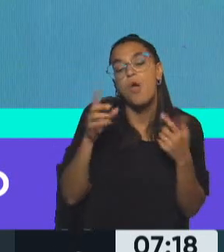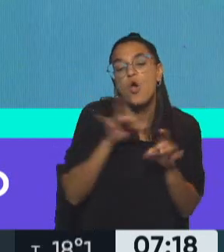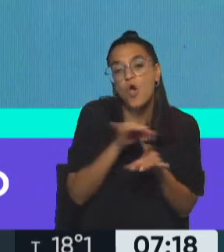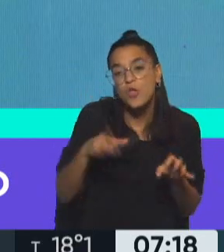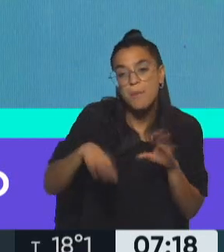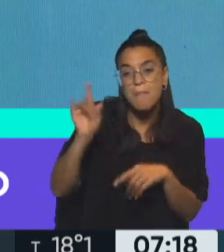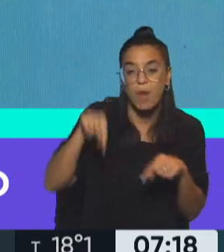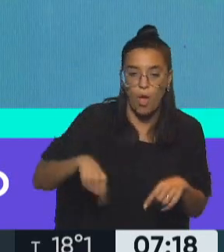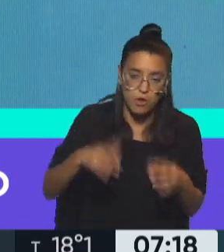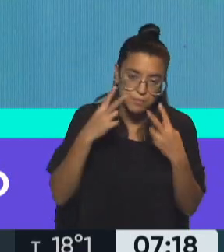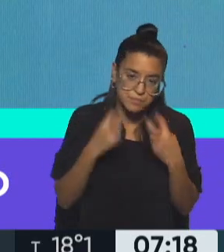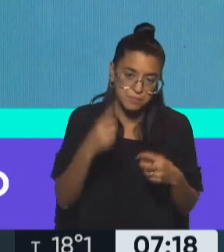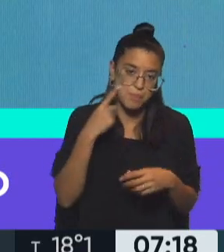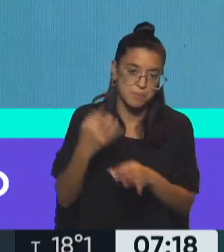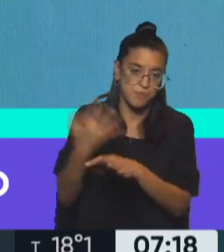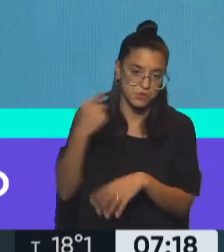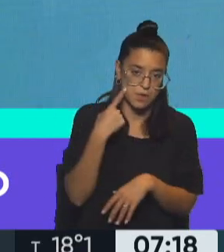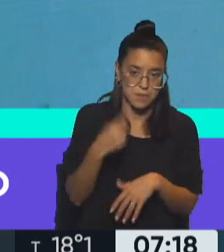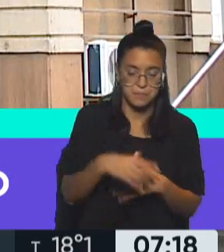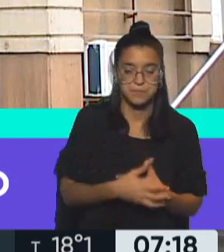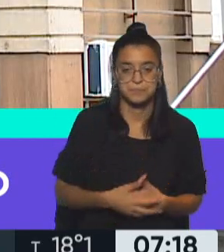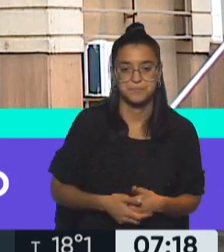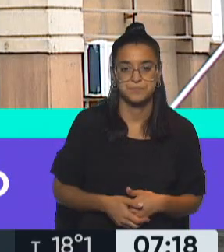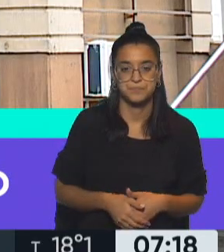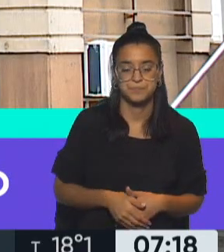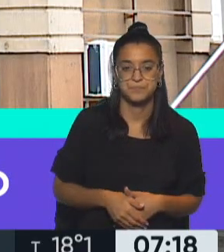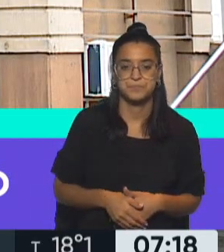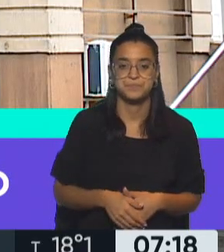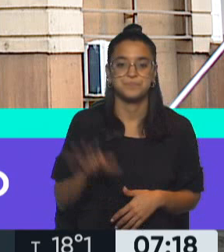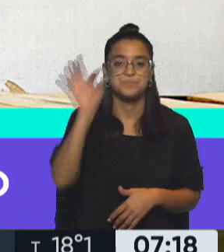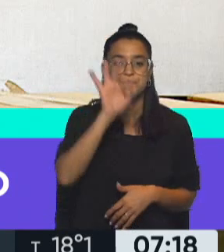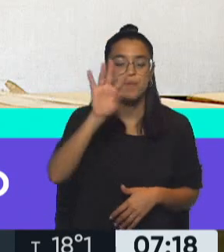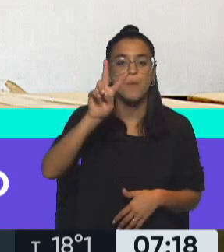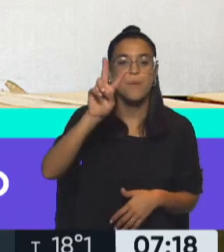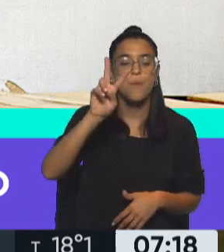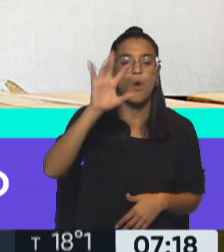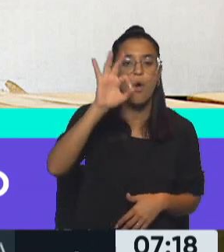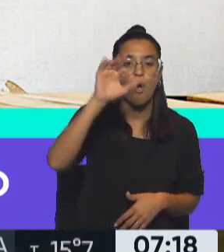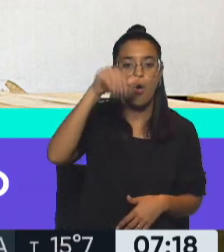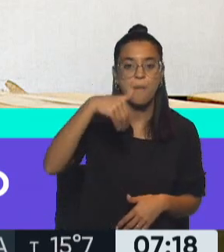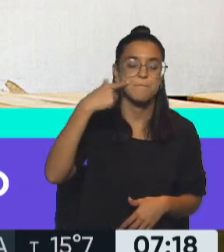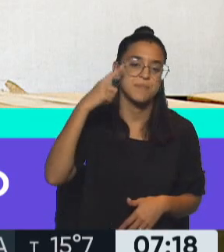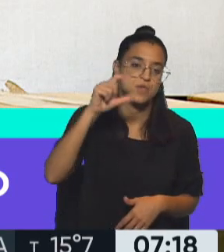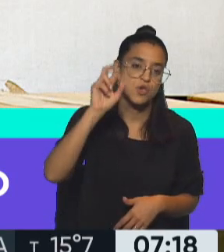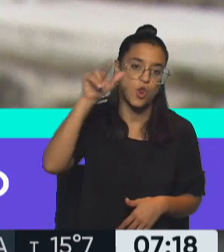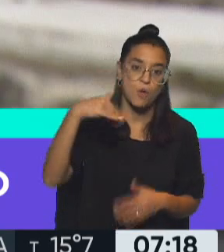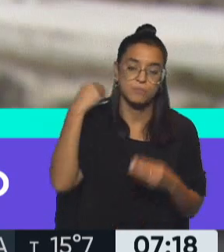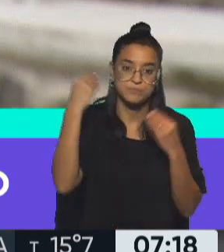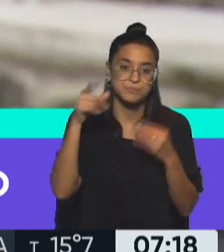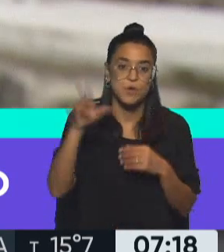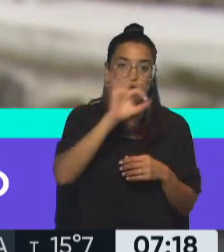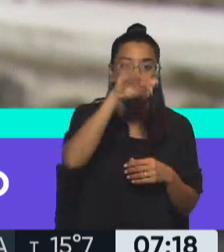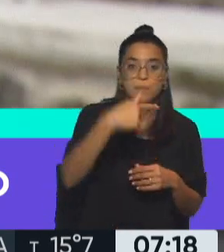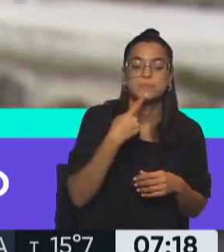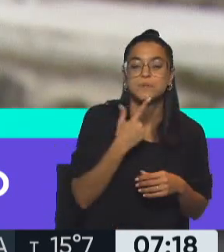está en plena investigación, un especialista. La variante Omicron, que fue determinada variante de preocupación por la Organización Mundial